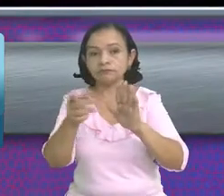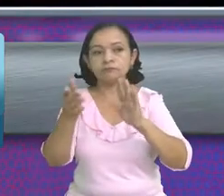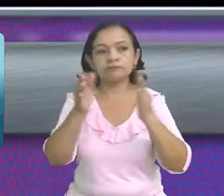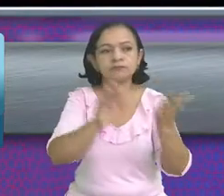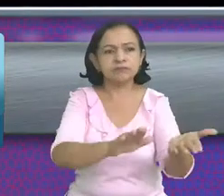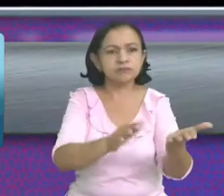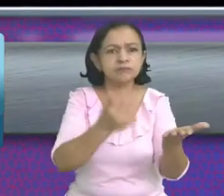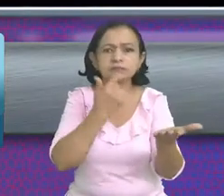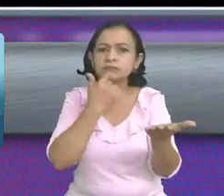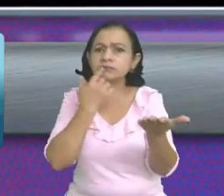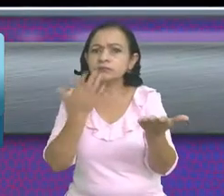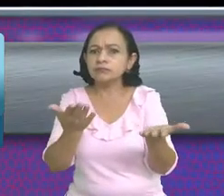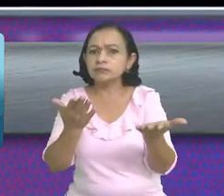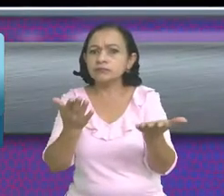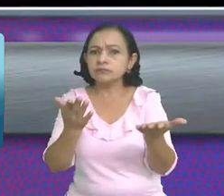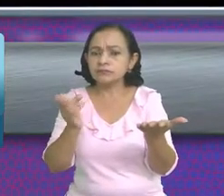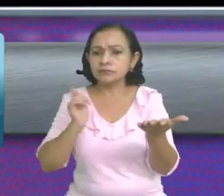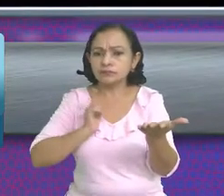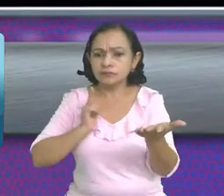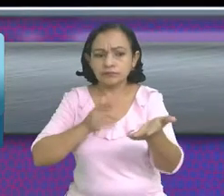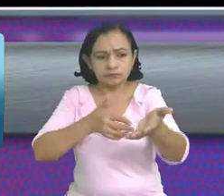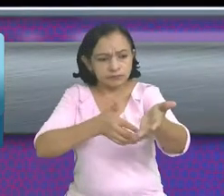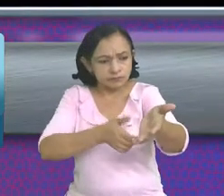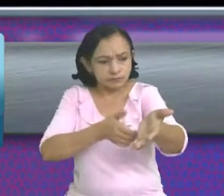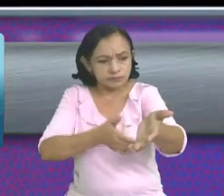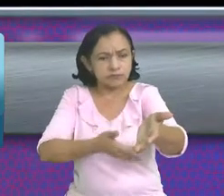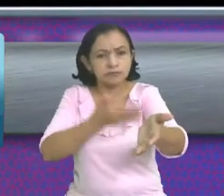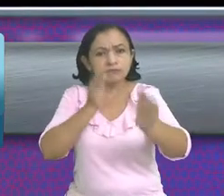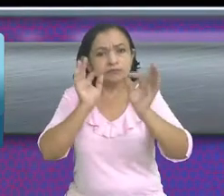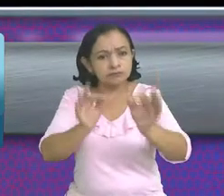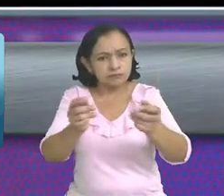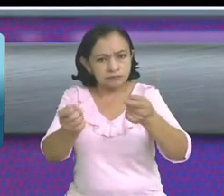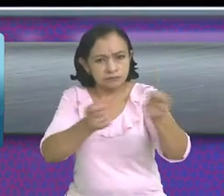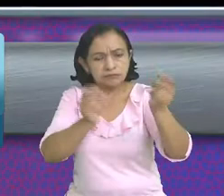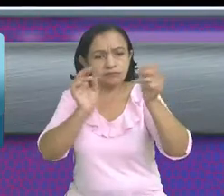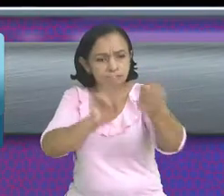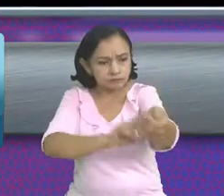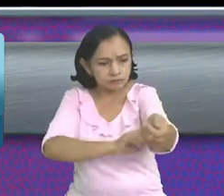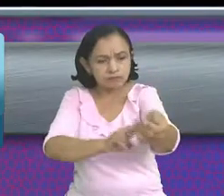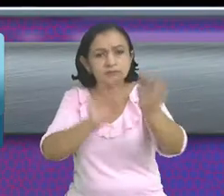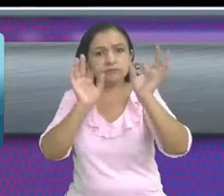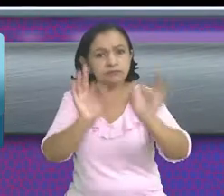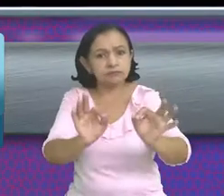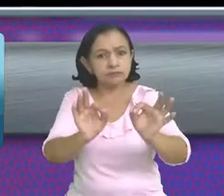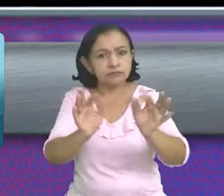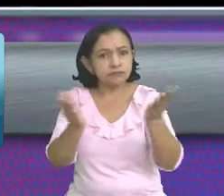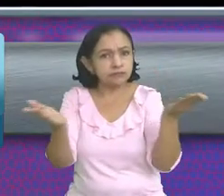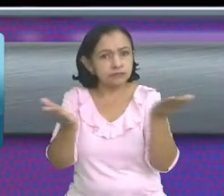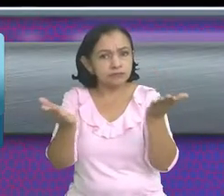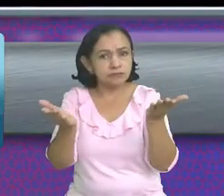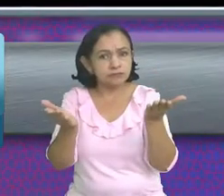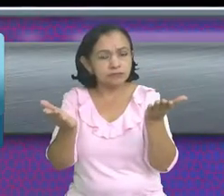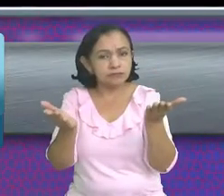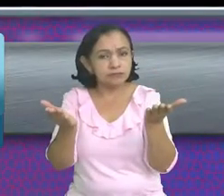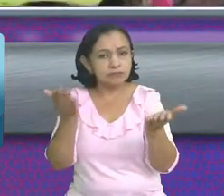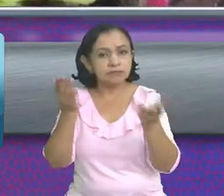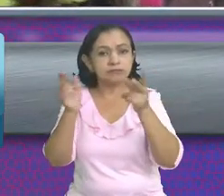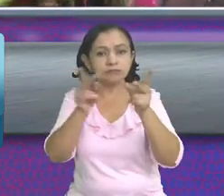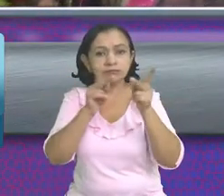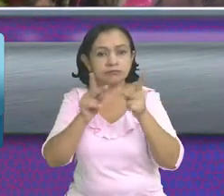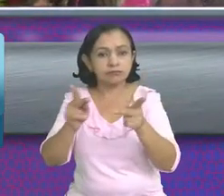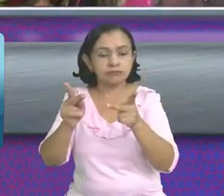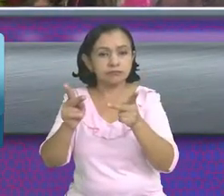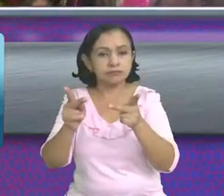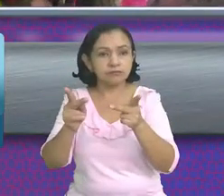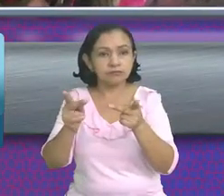fallecido. Okay. O sea, tienen su hipertensión arterial, se controlan todo, tienen diabetes, se controlan todo. Pero esto quizás muchas personas lo asocian